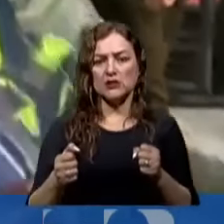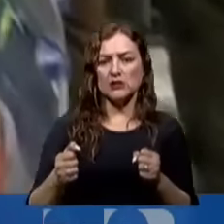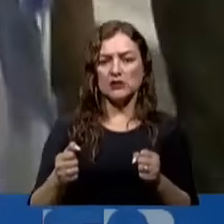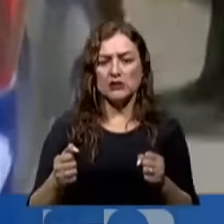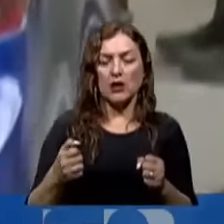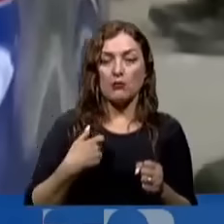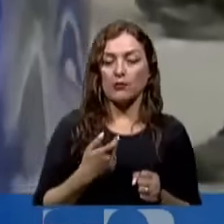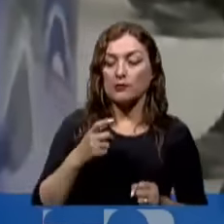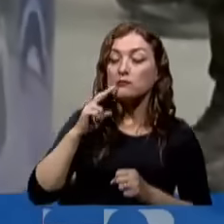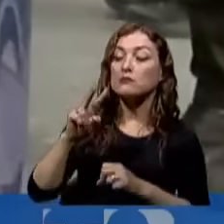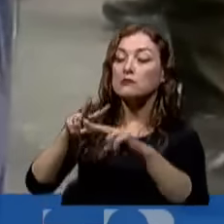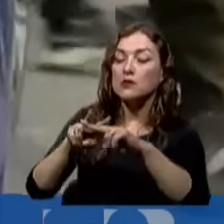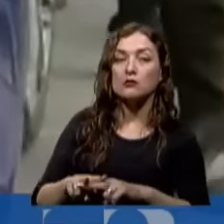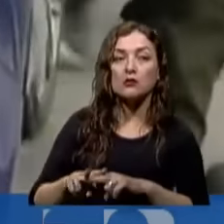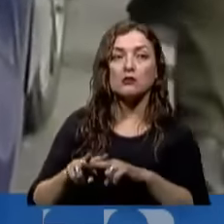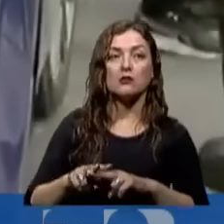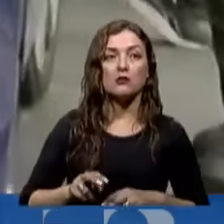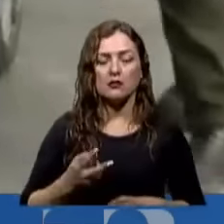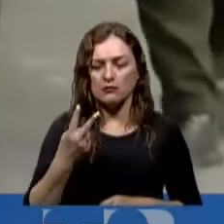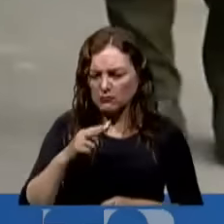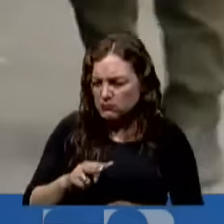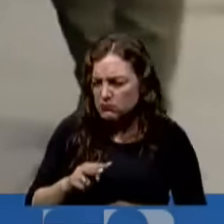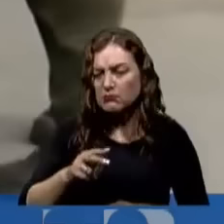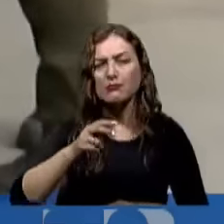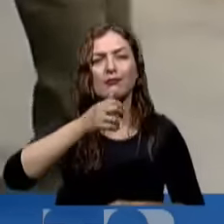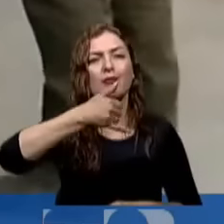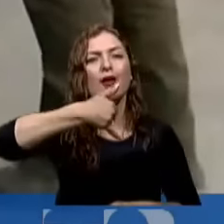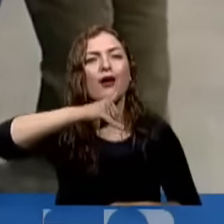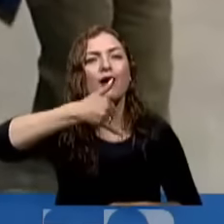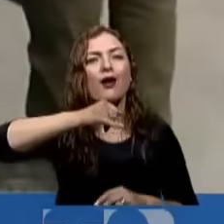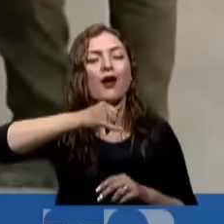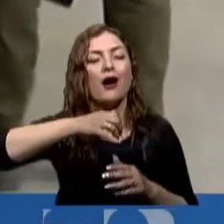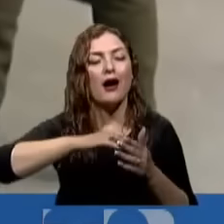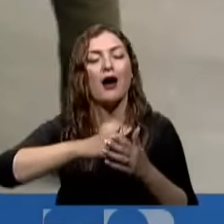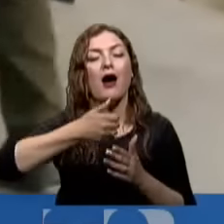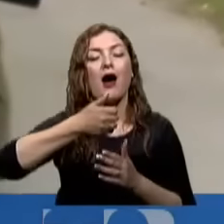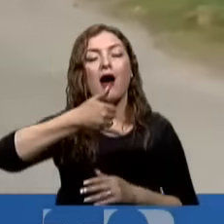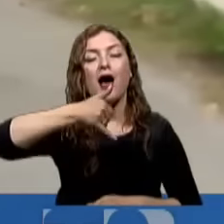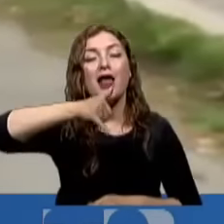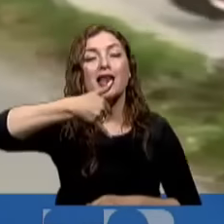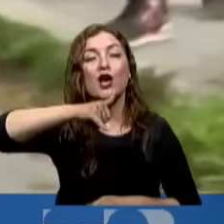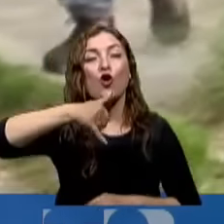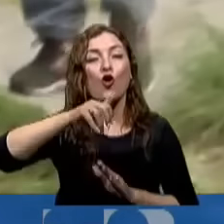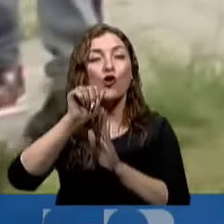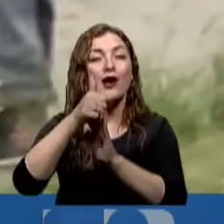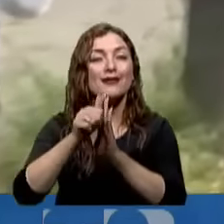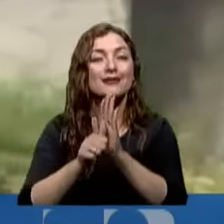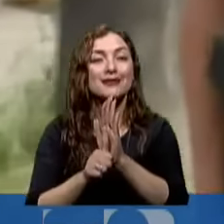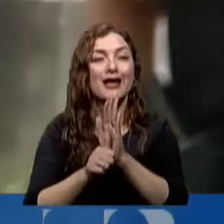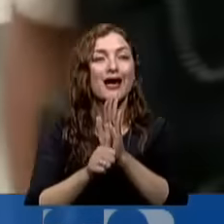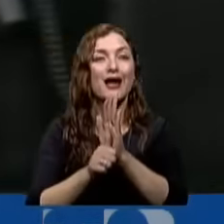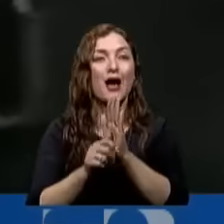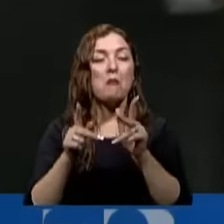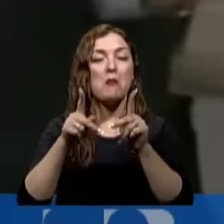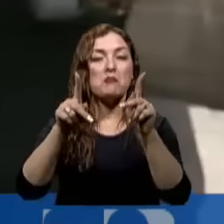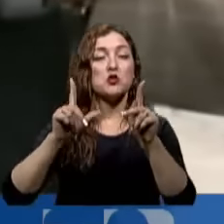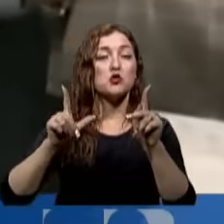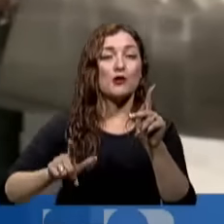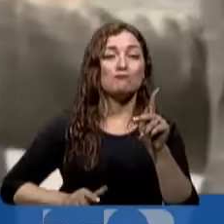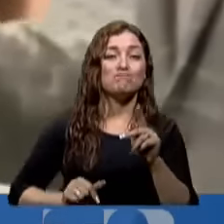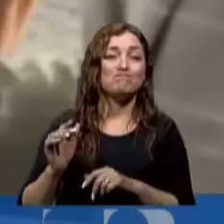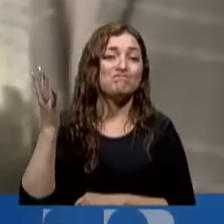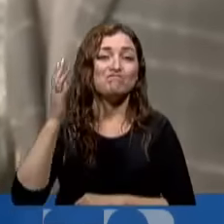revisión podemos ver que tiene licor artesanal, no nos está justificando. Igualmente también vemos que también tiene